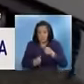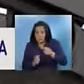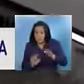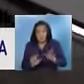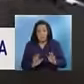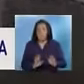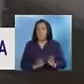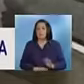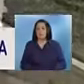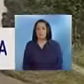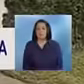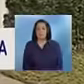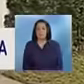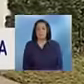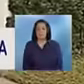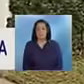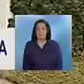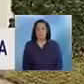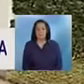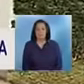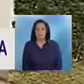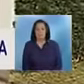decisión?